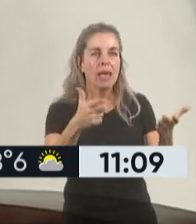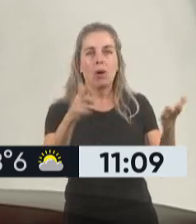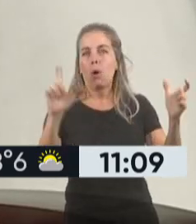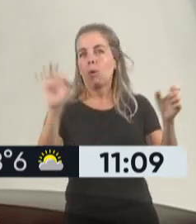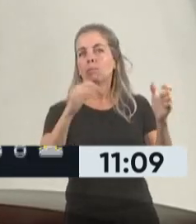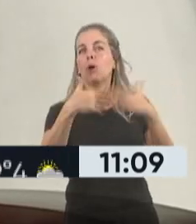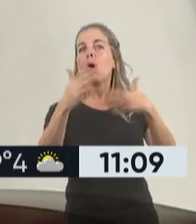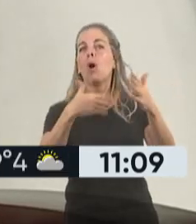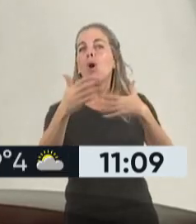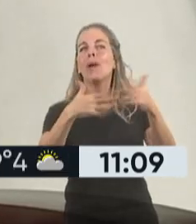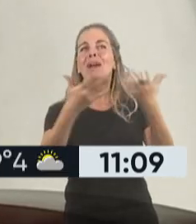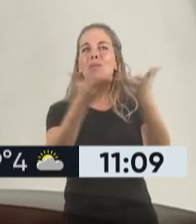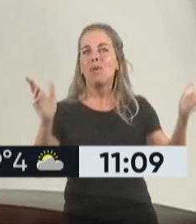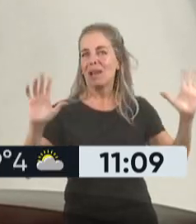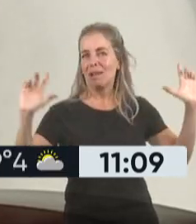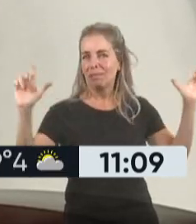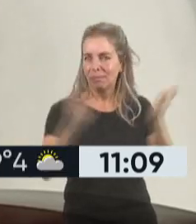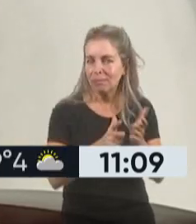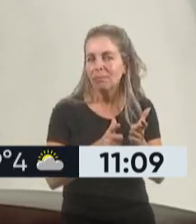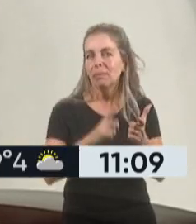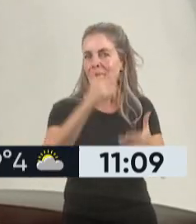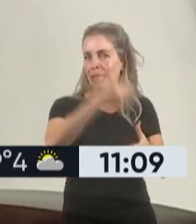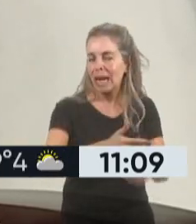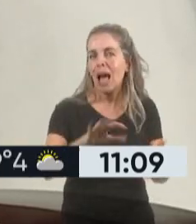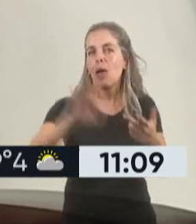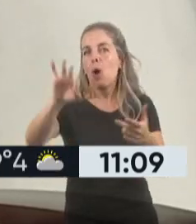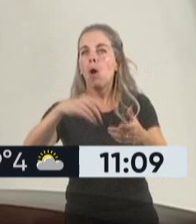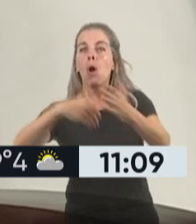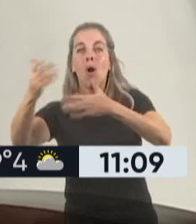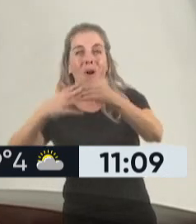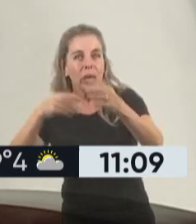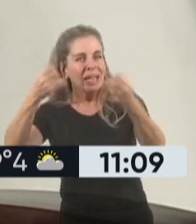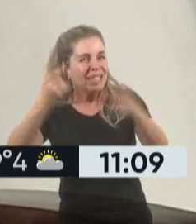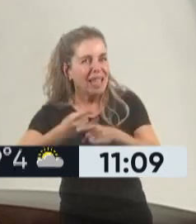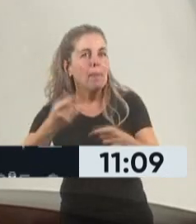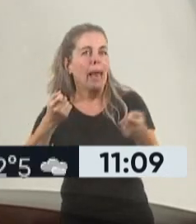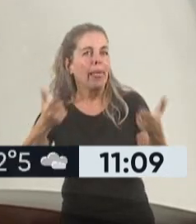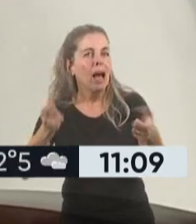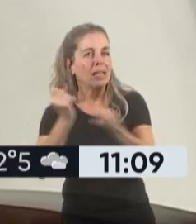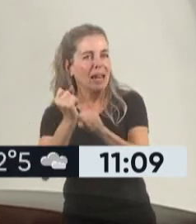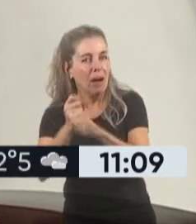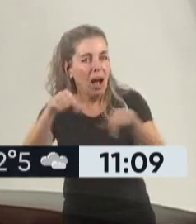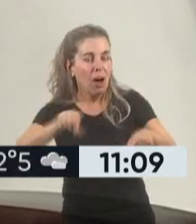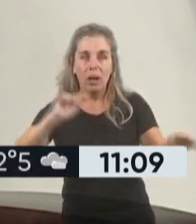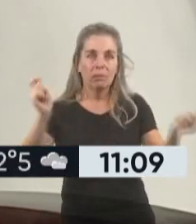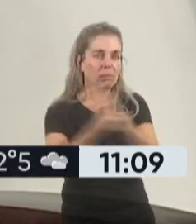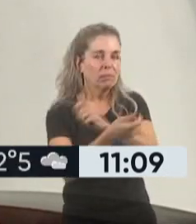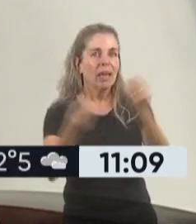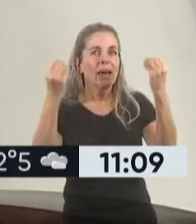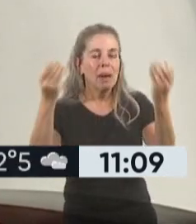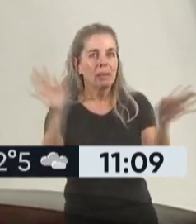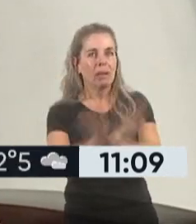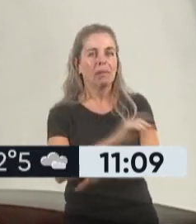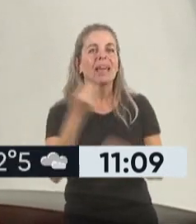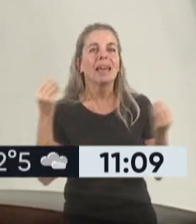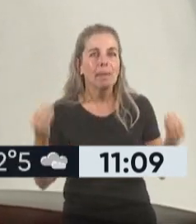y en todo caso también la construcción es un sector que siempre dinamiza, que genera actividad? Y enlazado con esto, ¿cómo